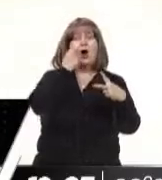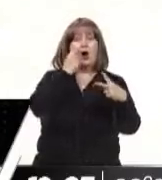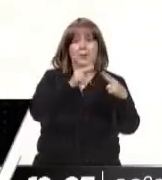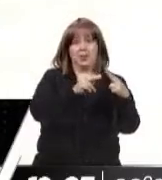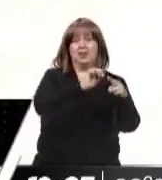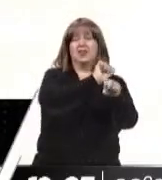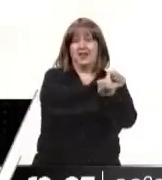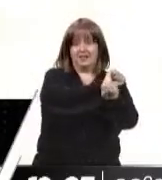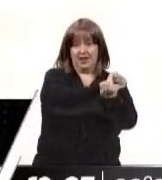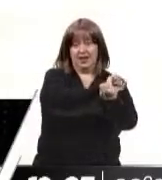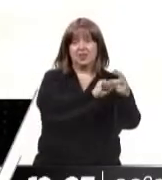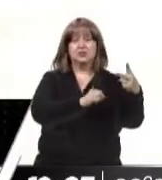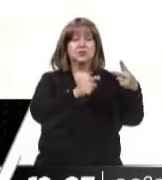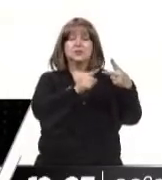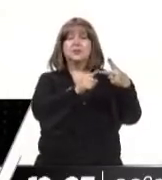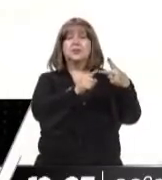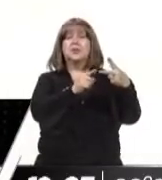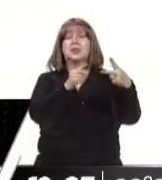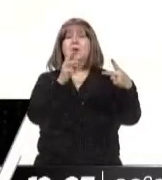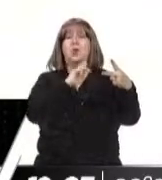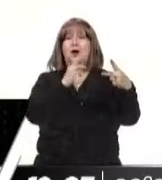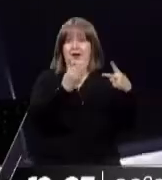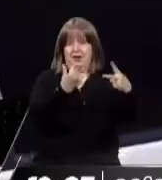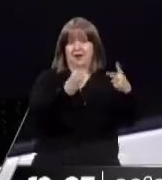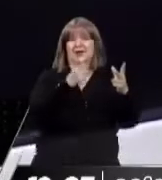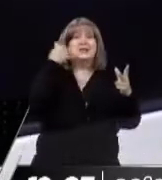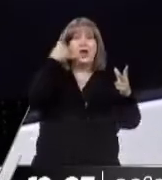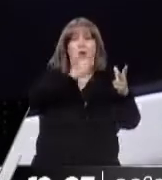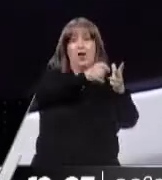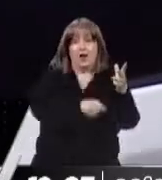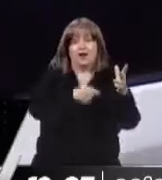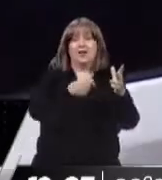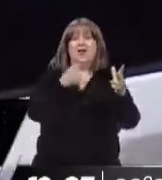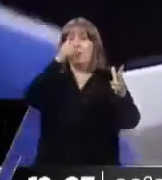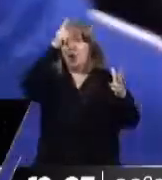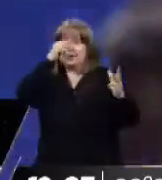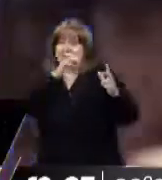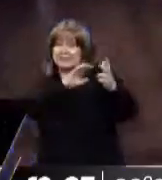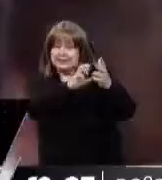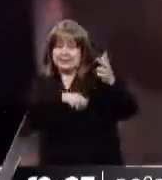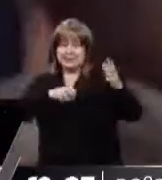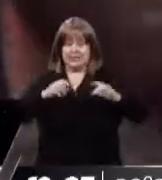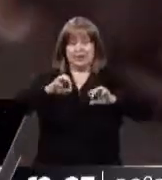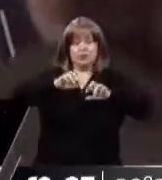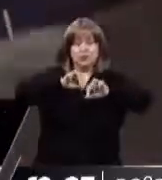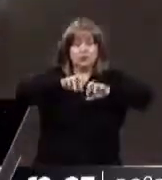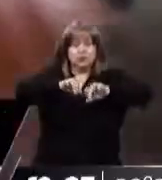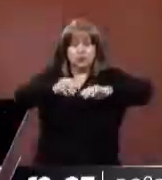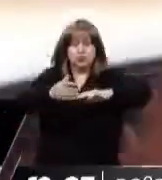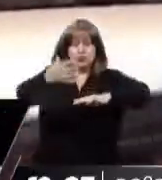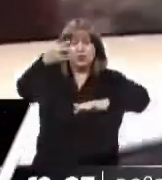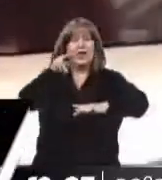celulares para poder reconstruir el accionar de este grupo durante los días previos al atentado